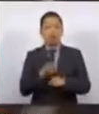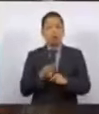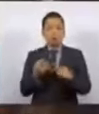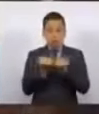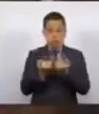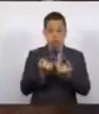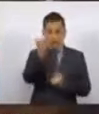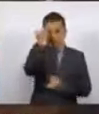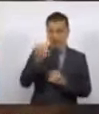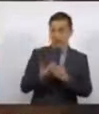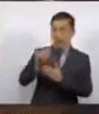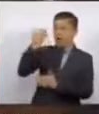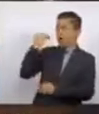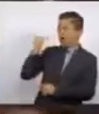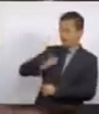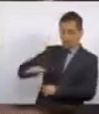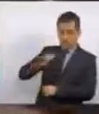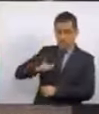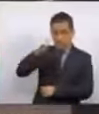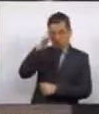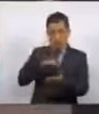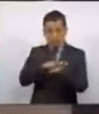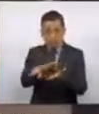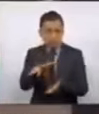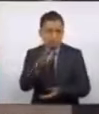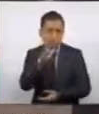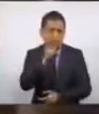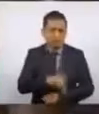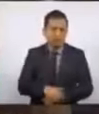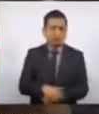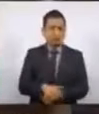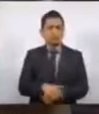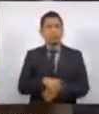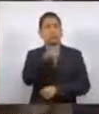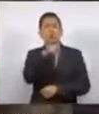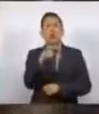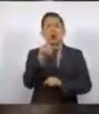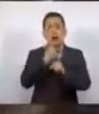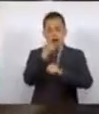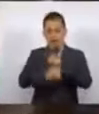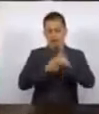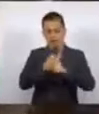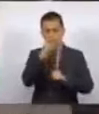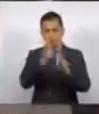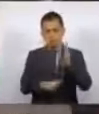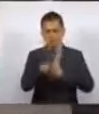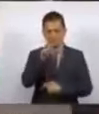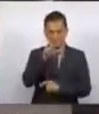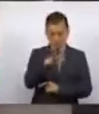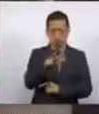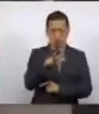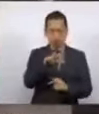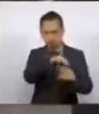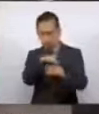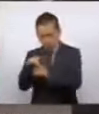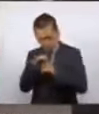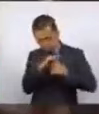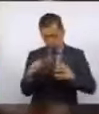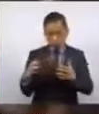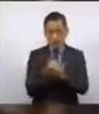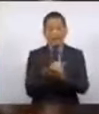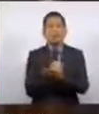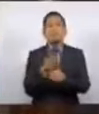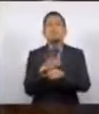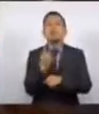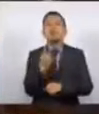pasado. Usted ganó las elecciones del 2018 porque se comprometió con los jóvenes de